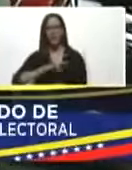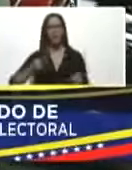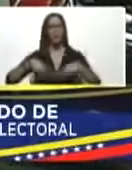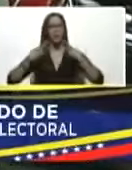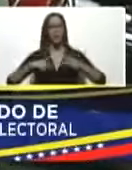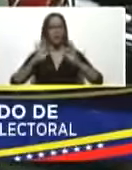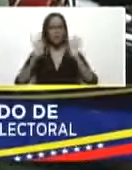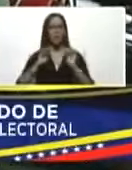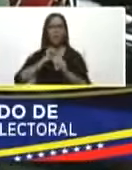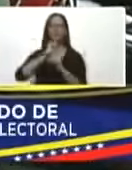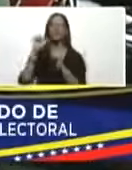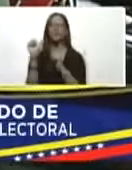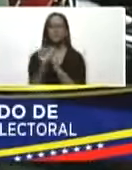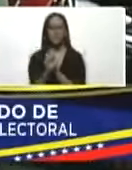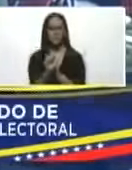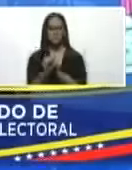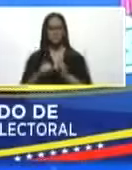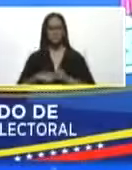modelo ecológico.